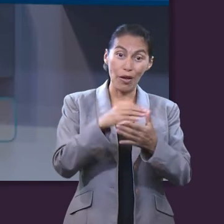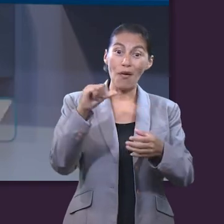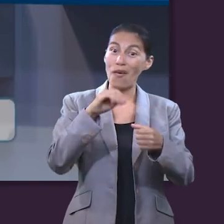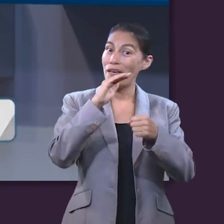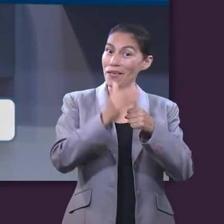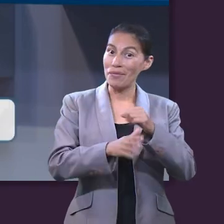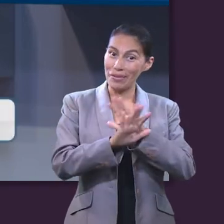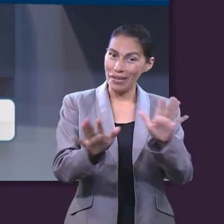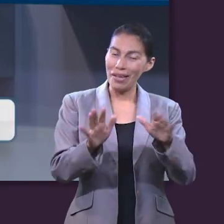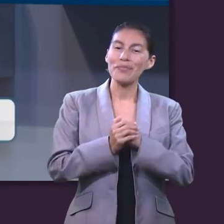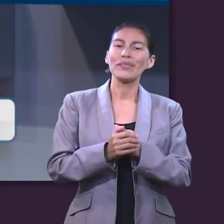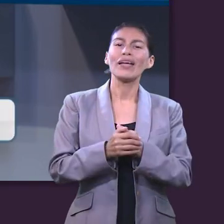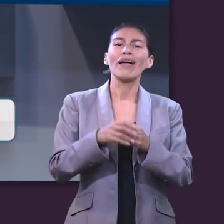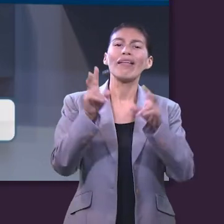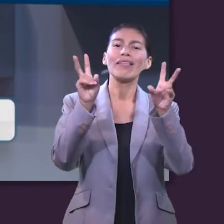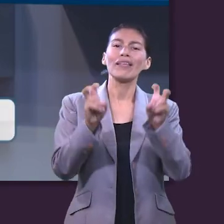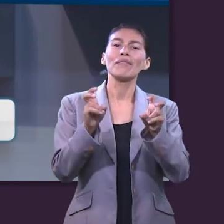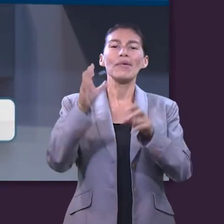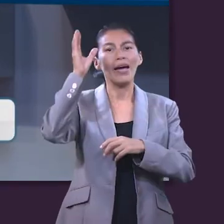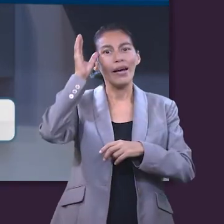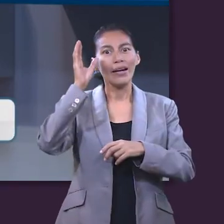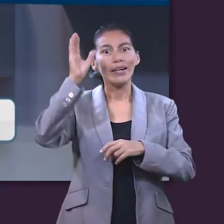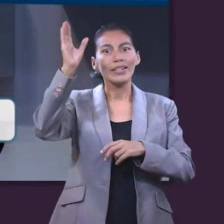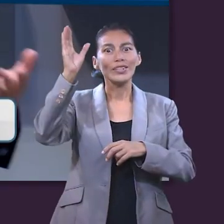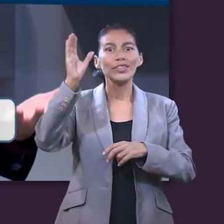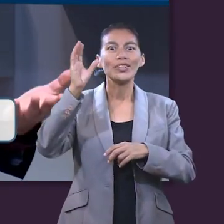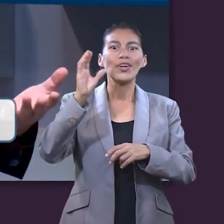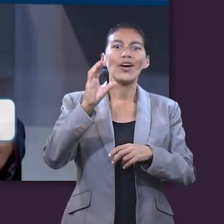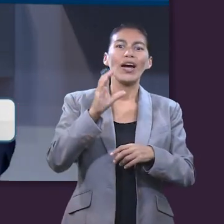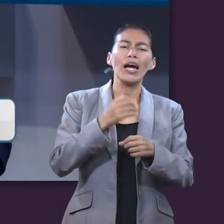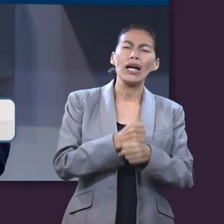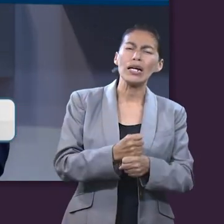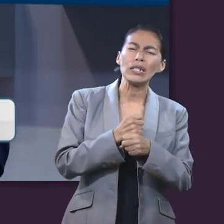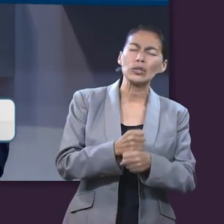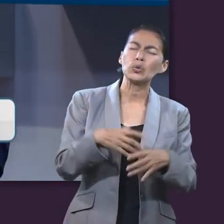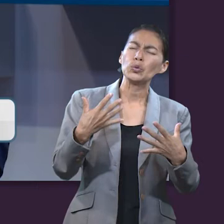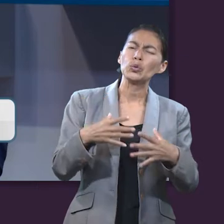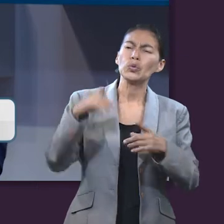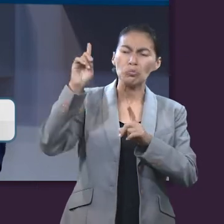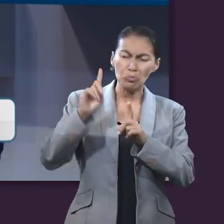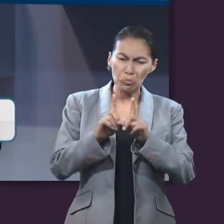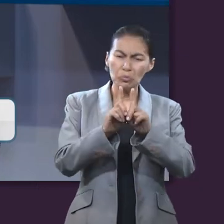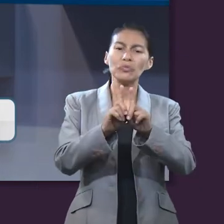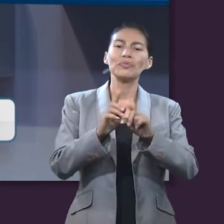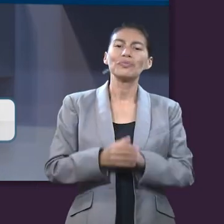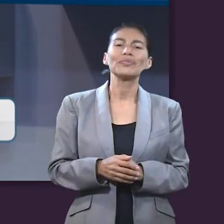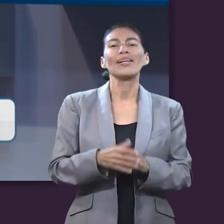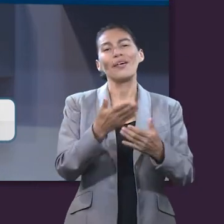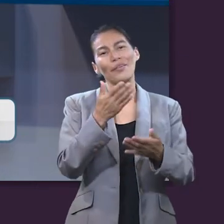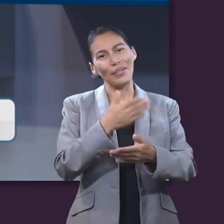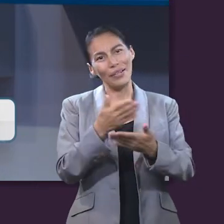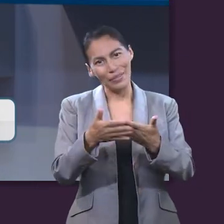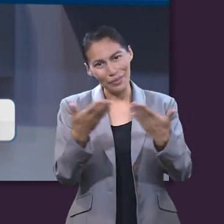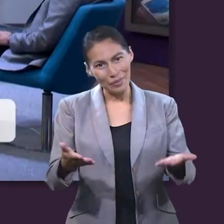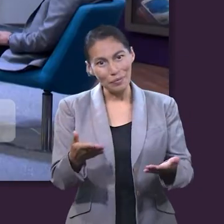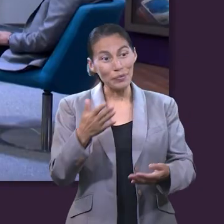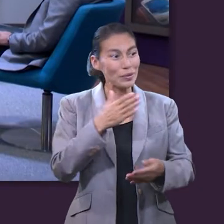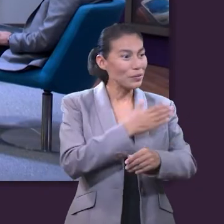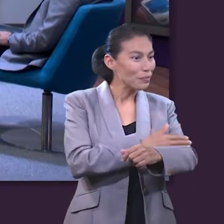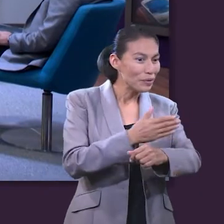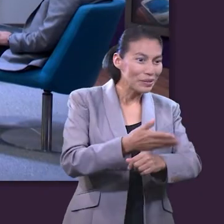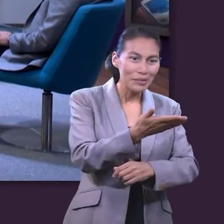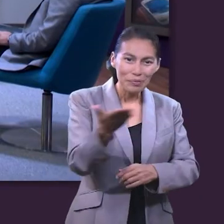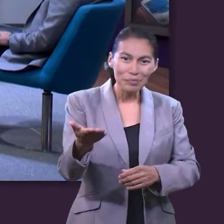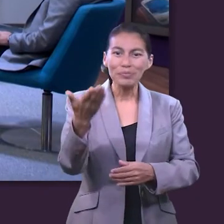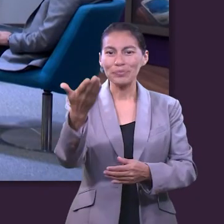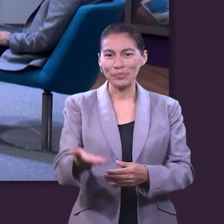lección Cristo en el Crisol. Y me gustaría que presentarles a mis compañeros, vamos a mencionar nuestro nombre y cuál es